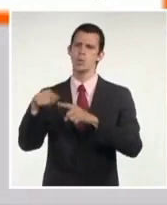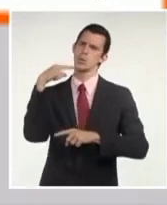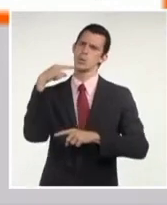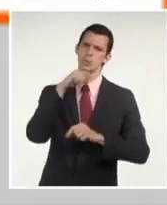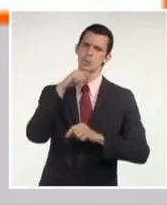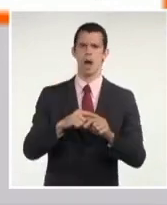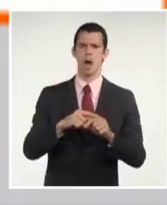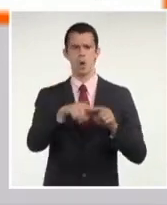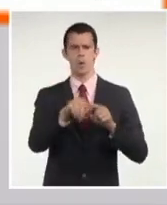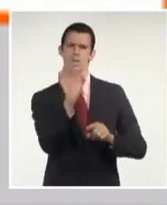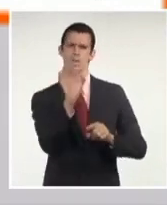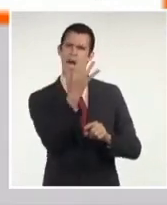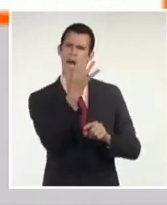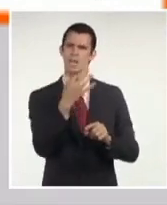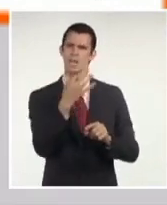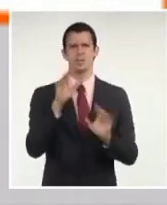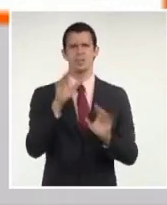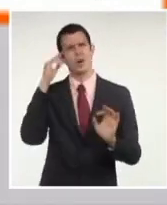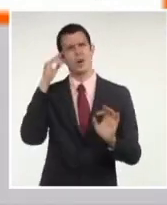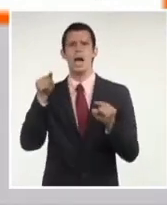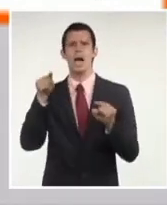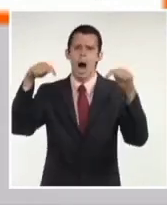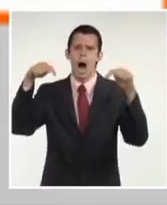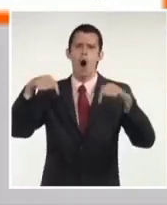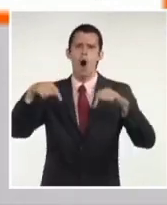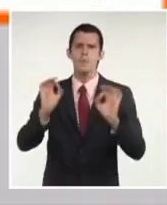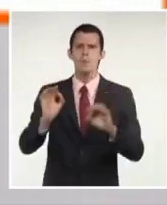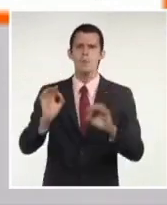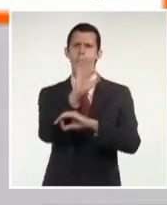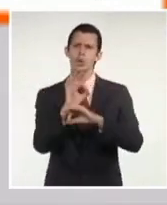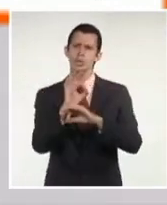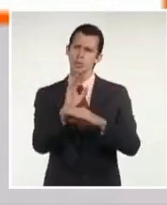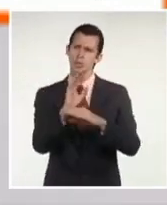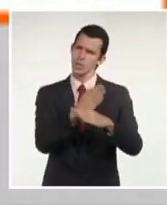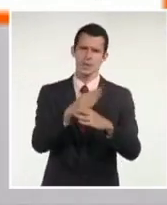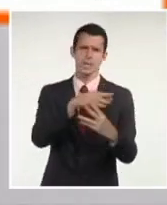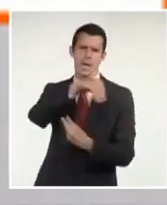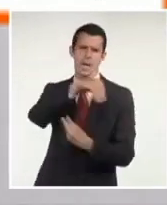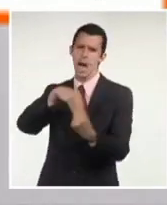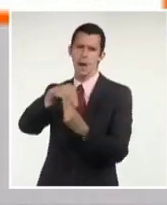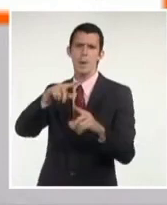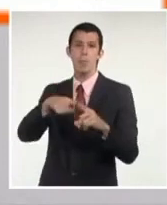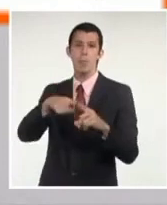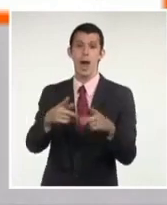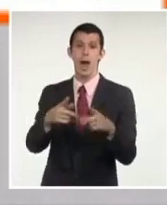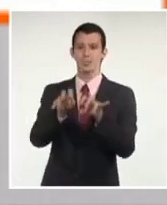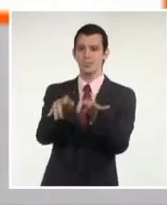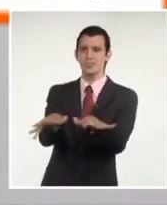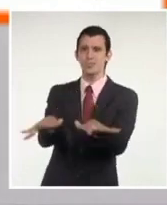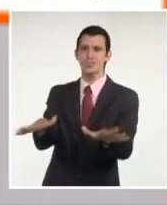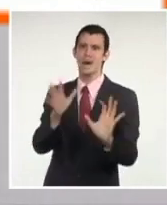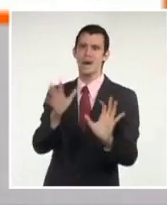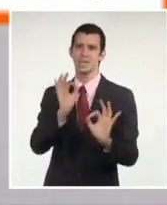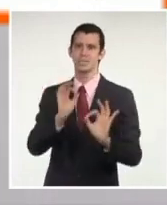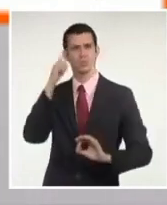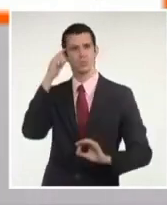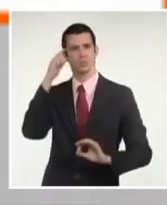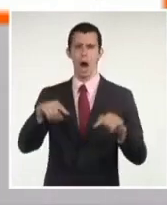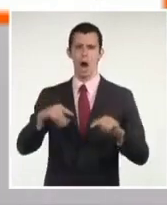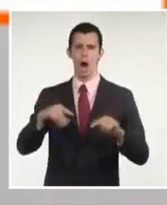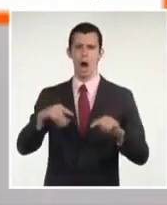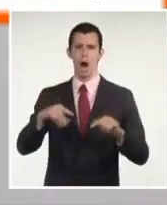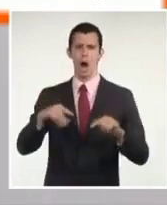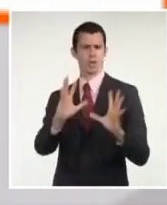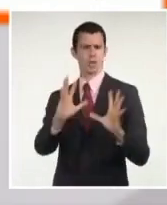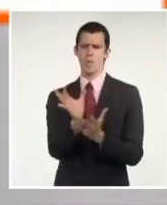Ya estas cifras están cambiando. Uno en toda esta situación, la información es muy dinámica no es